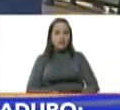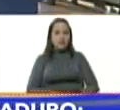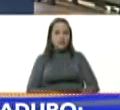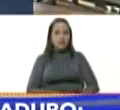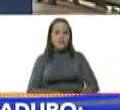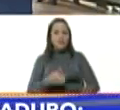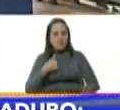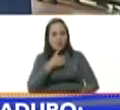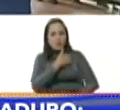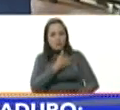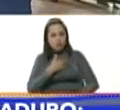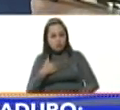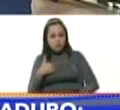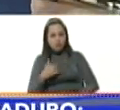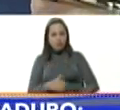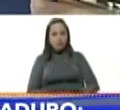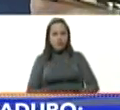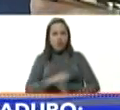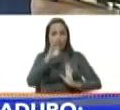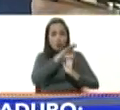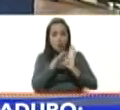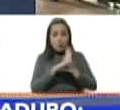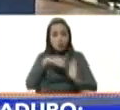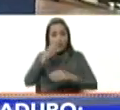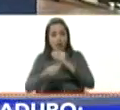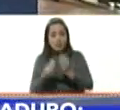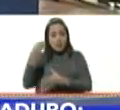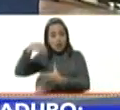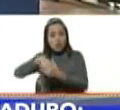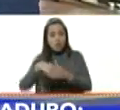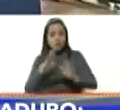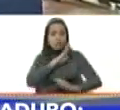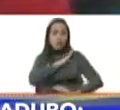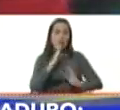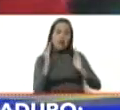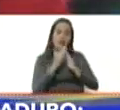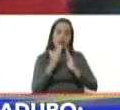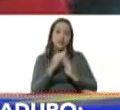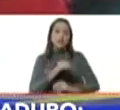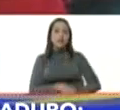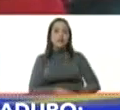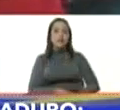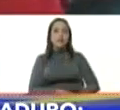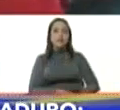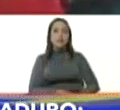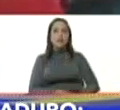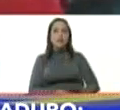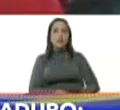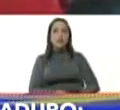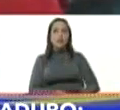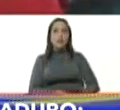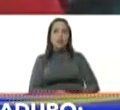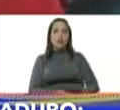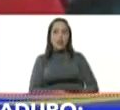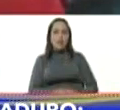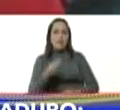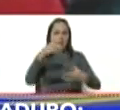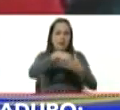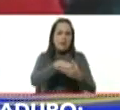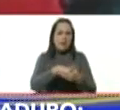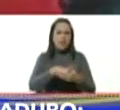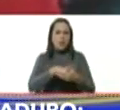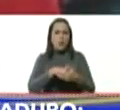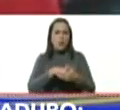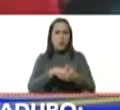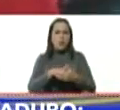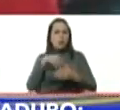quiero tener el curso y hacerlo desde mi casa. Muy bien. Poder, ping, pum, pam, ping, me meto en una cuenta de